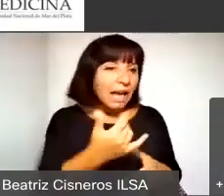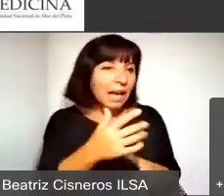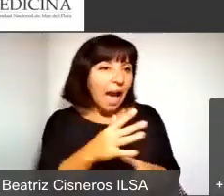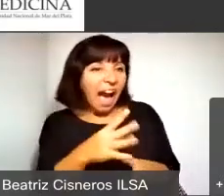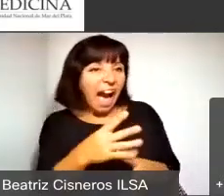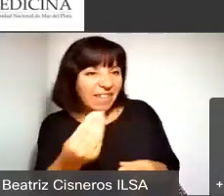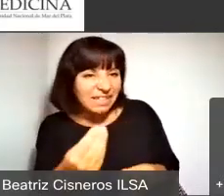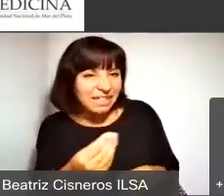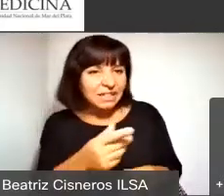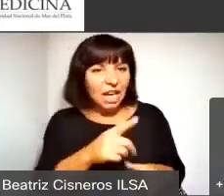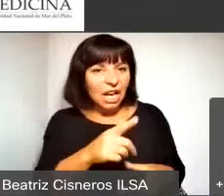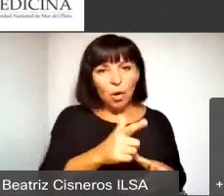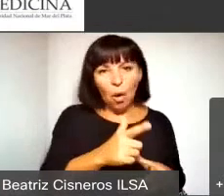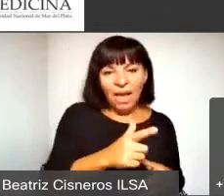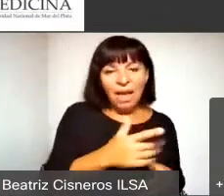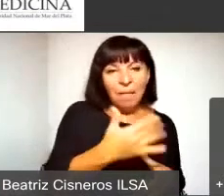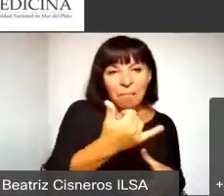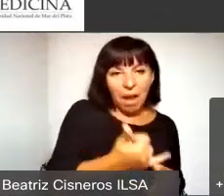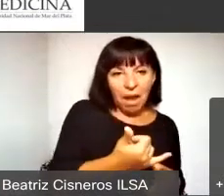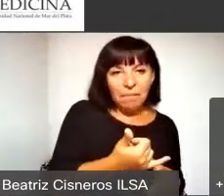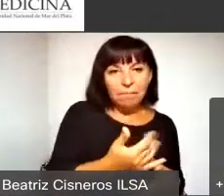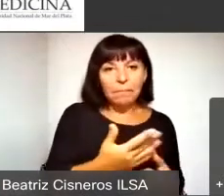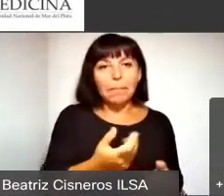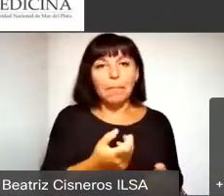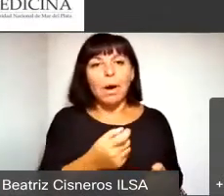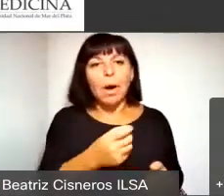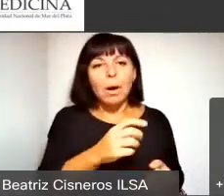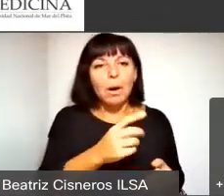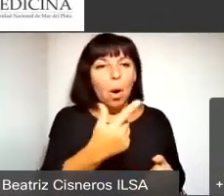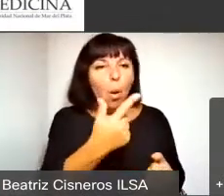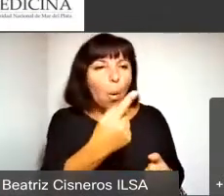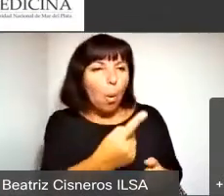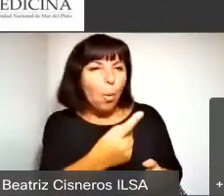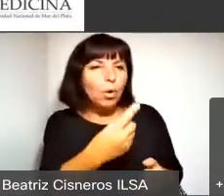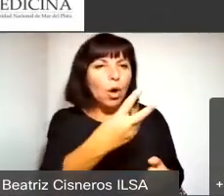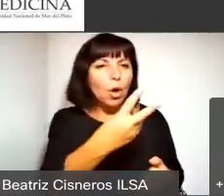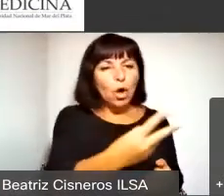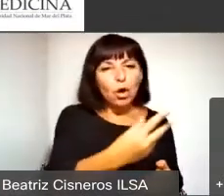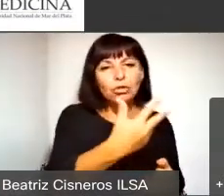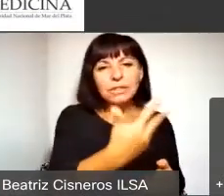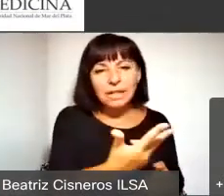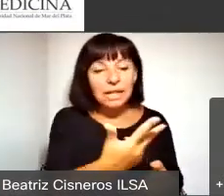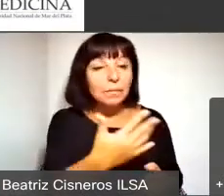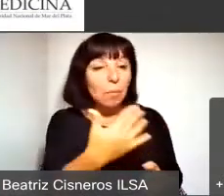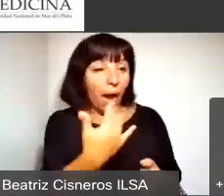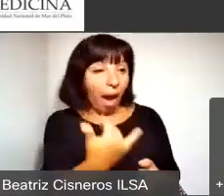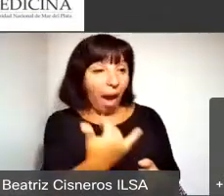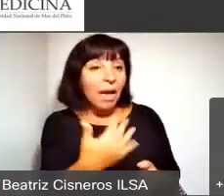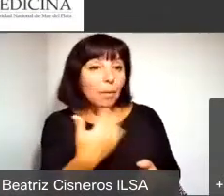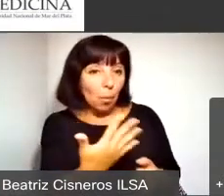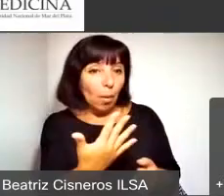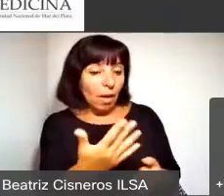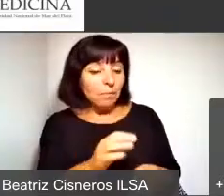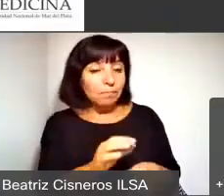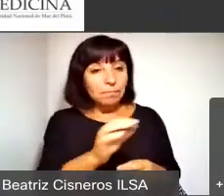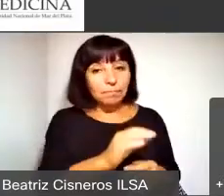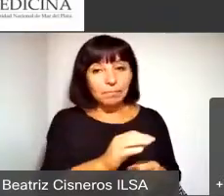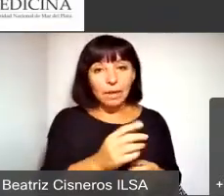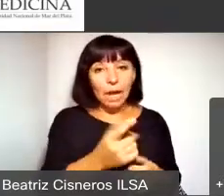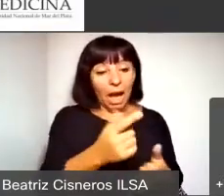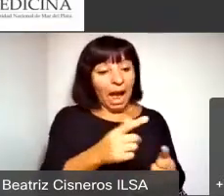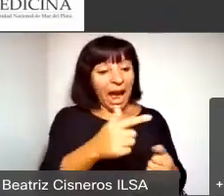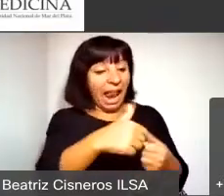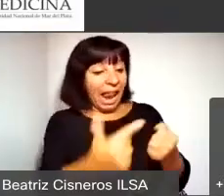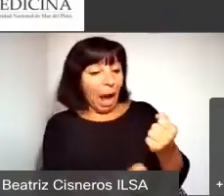en número de 1, 2, 3, en una región, en dos polos o distribuidos en toda la superficie. En este